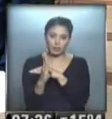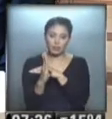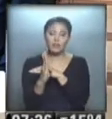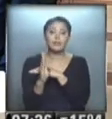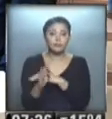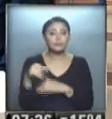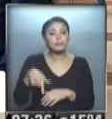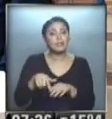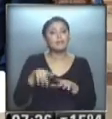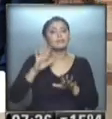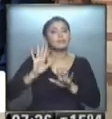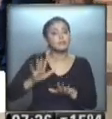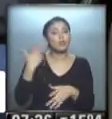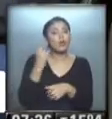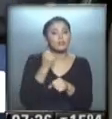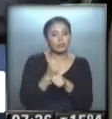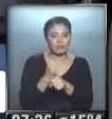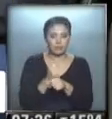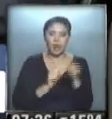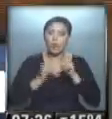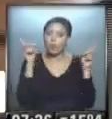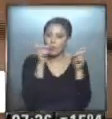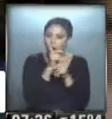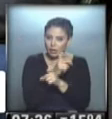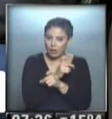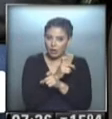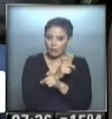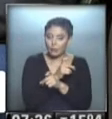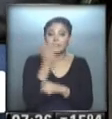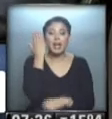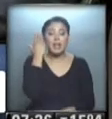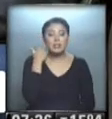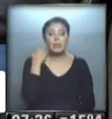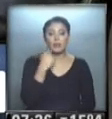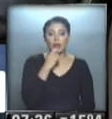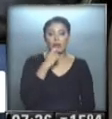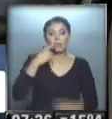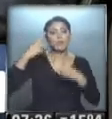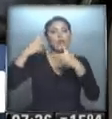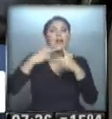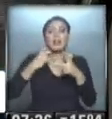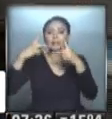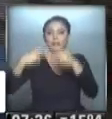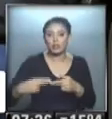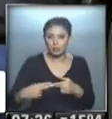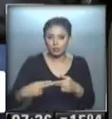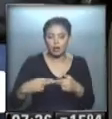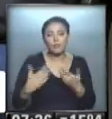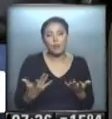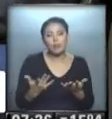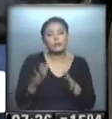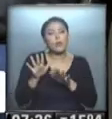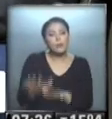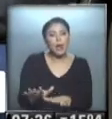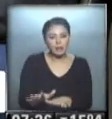estuvo desarrollando sus tareas con algunos problemas, dificultades. Ayer hubo un nuevo corte de energía, por lo que se